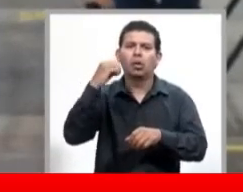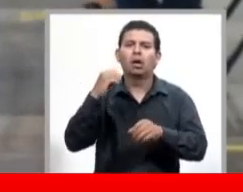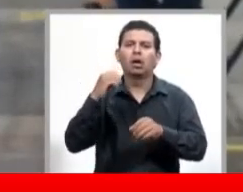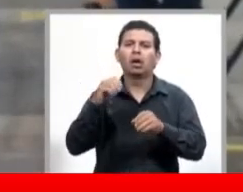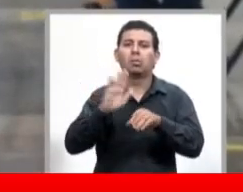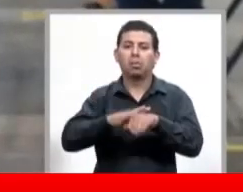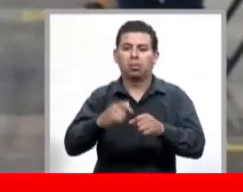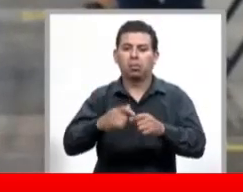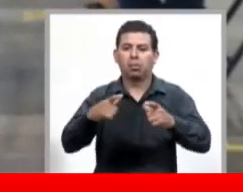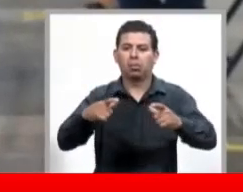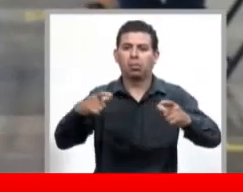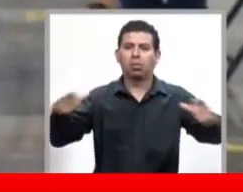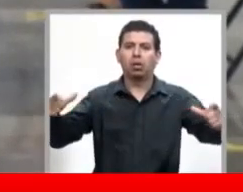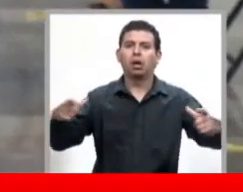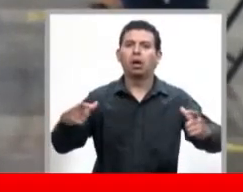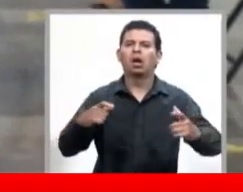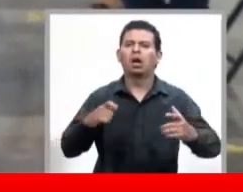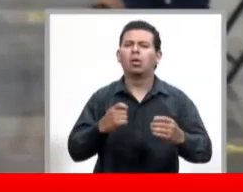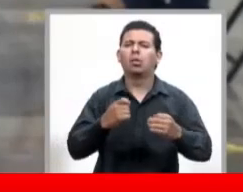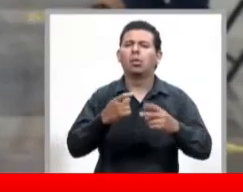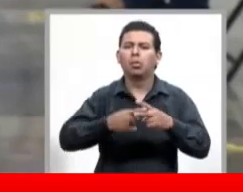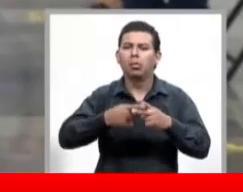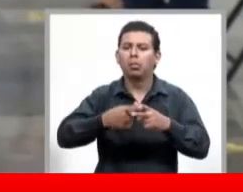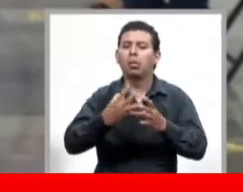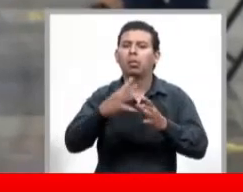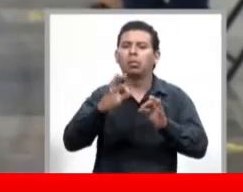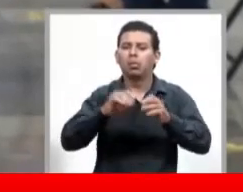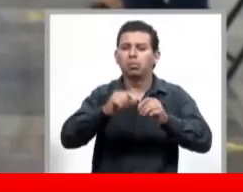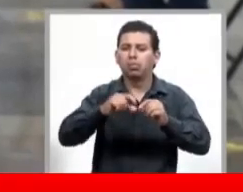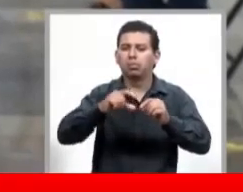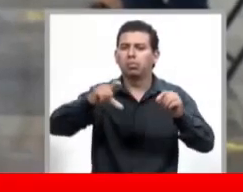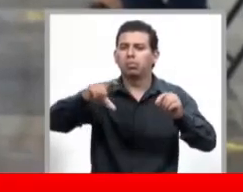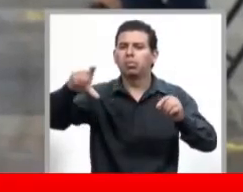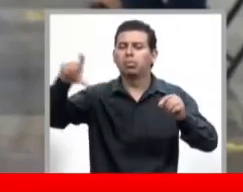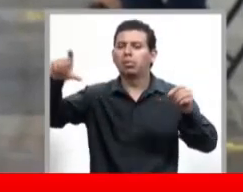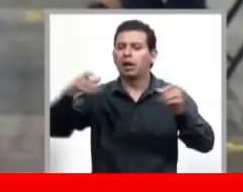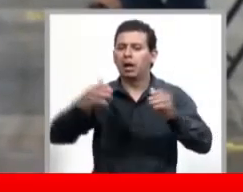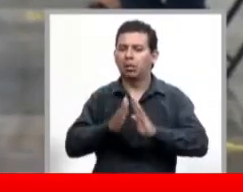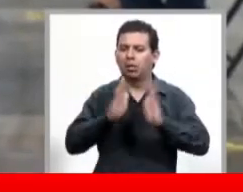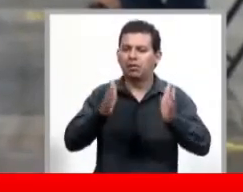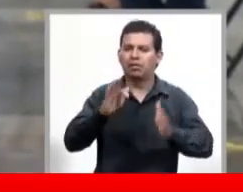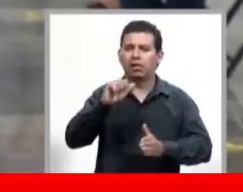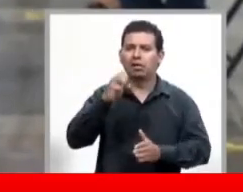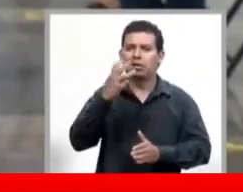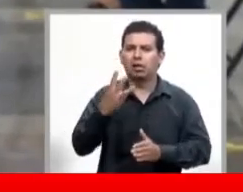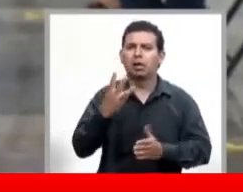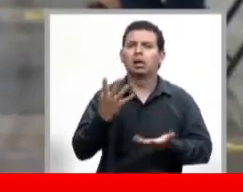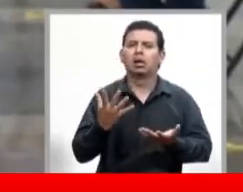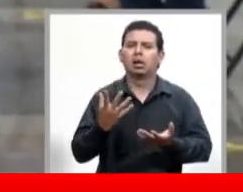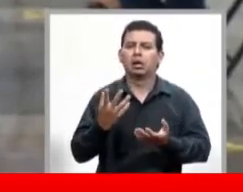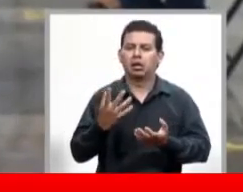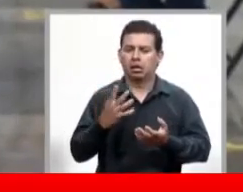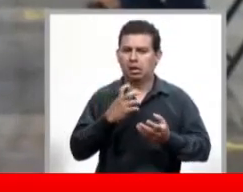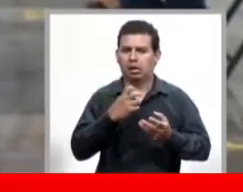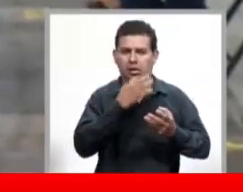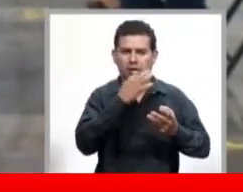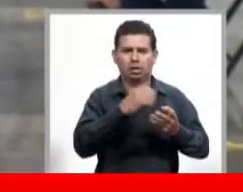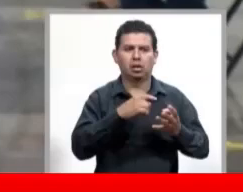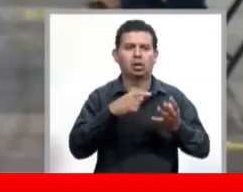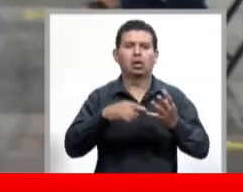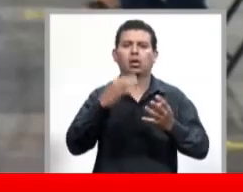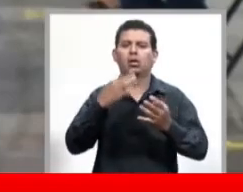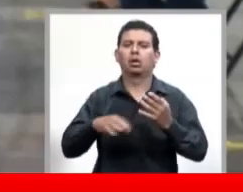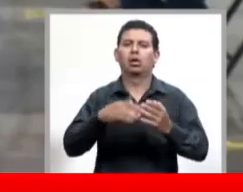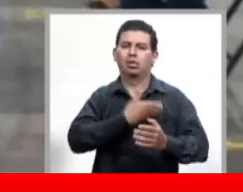estimación de cuántas bolsas herméticas tendrá que tener Oaxaca para esta fase 3? Y la última pregunta es decirle, ¿el